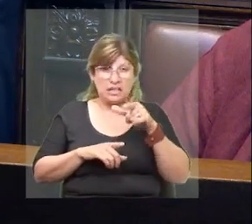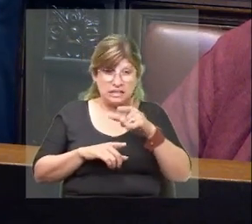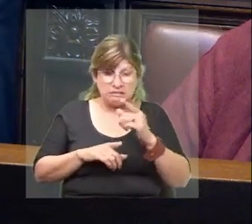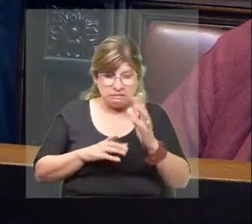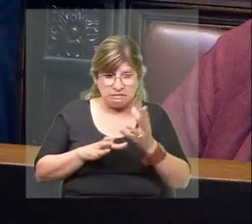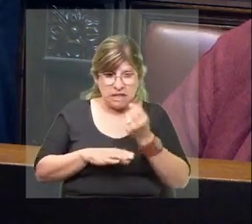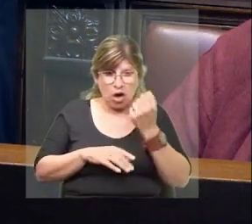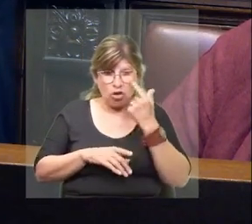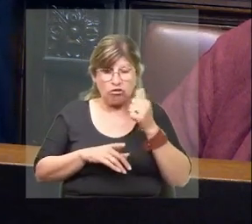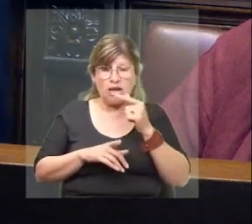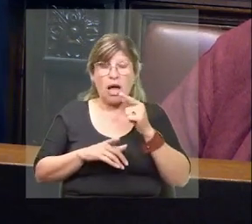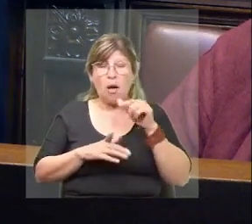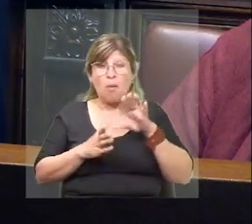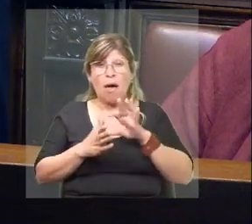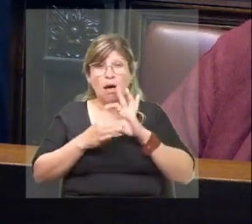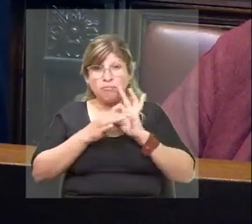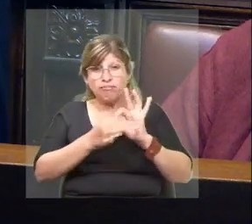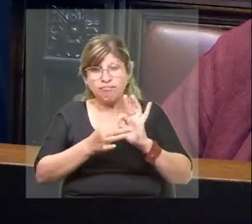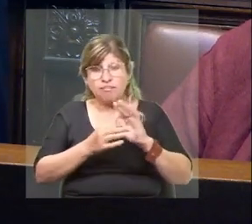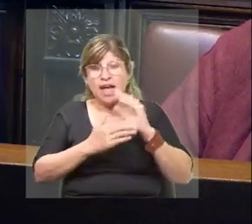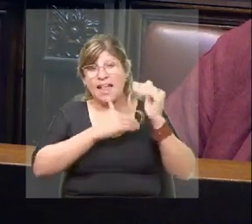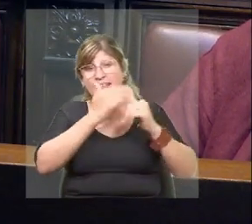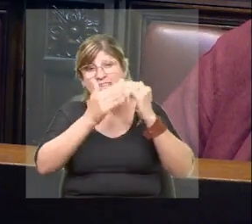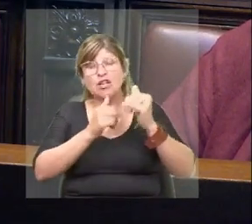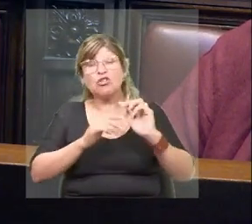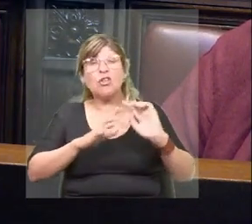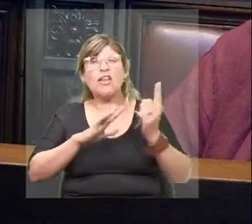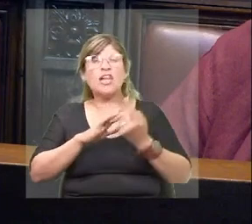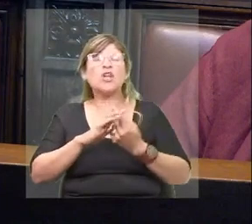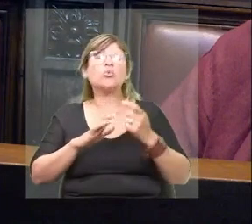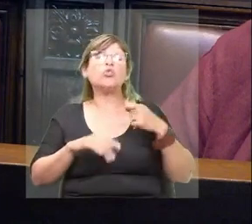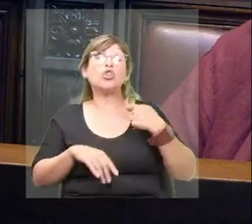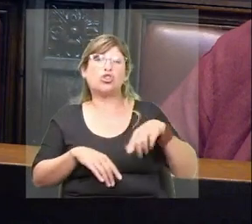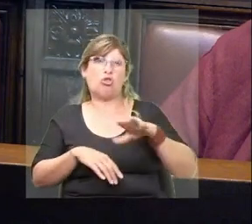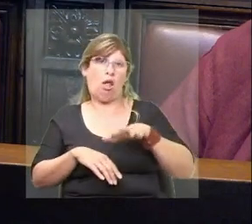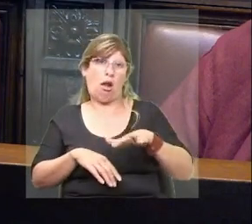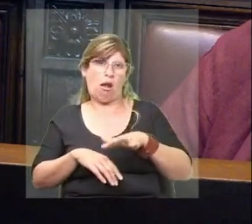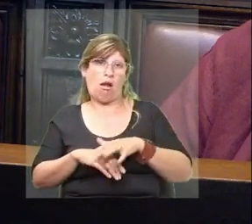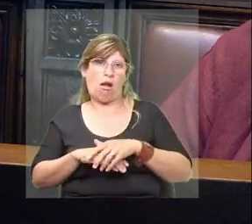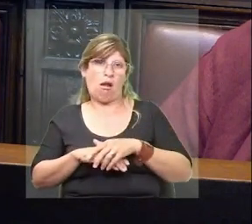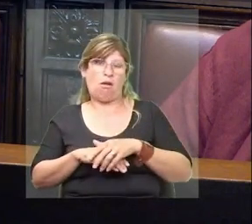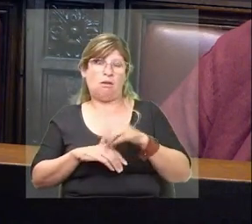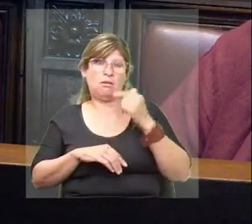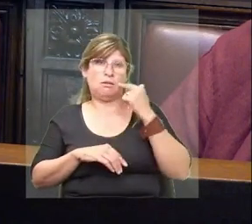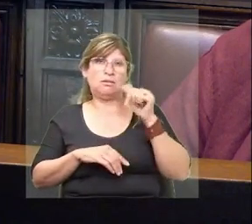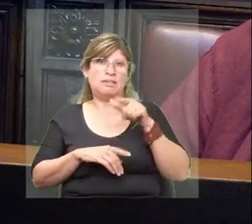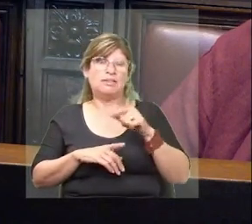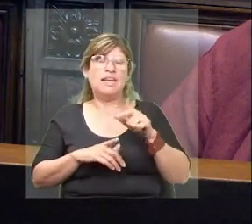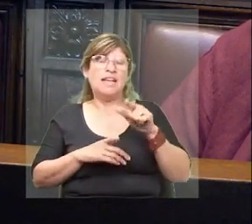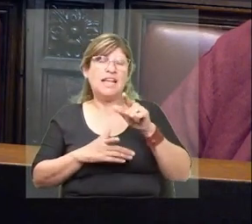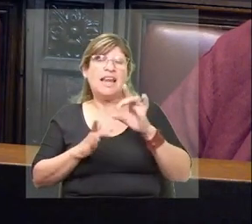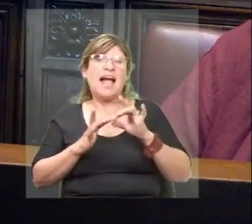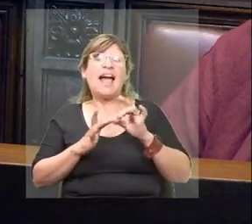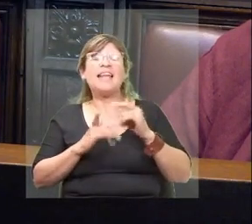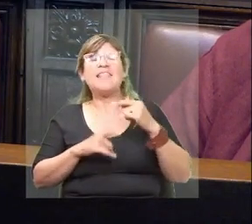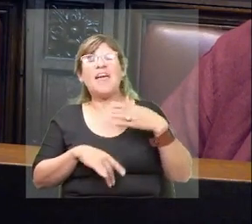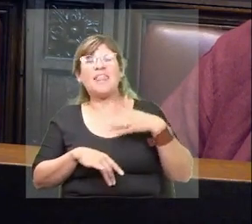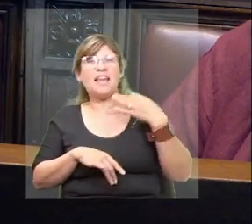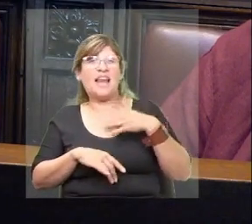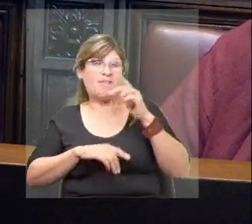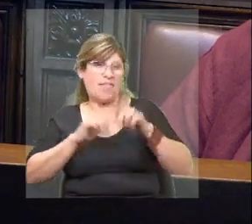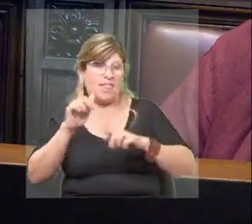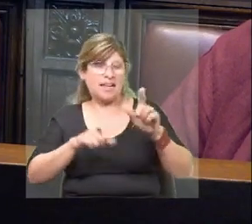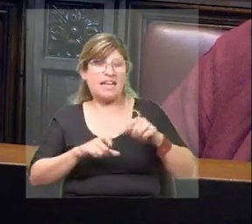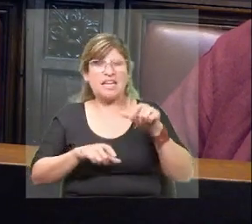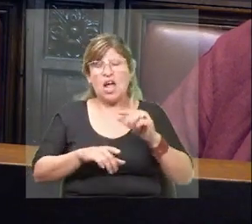del desarrollo y de la inclusión social. Las condiciones de la vida de la gente eran